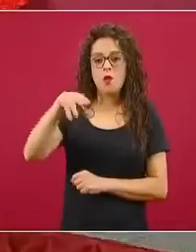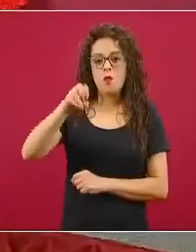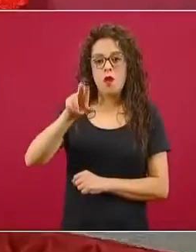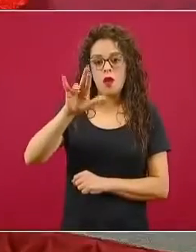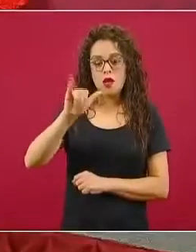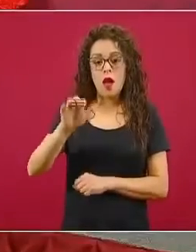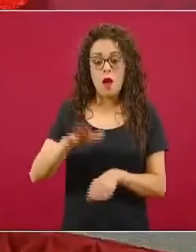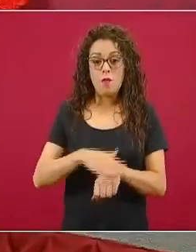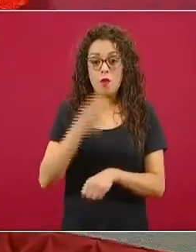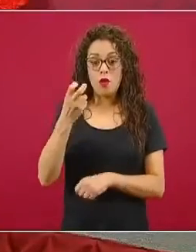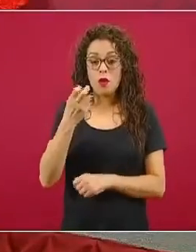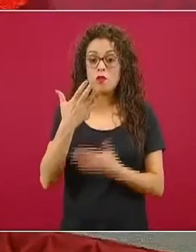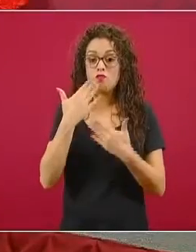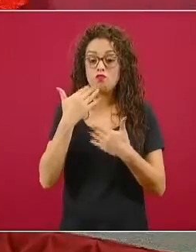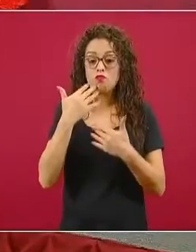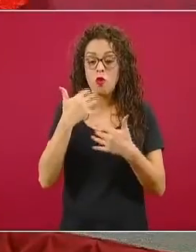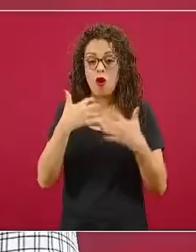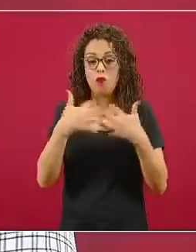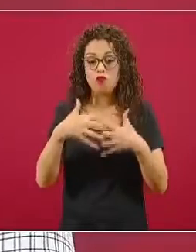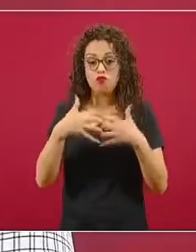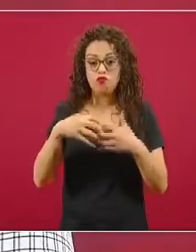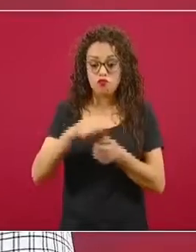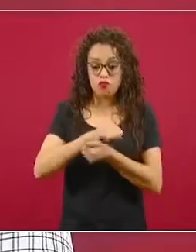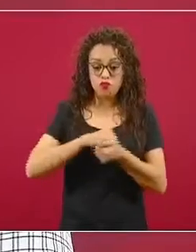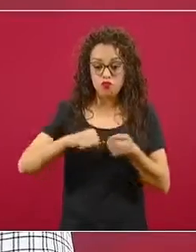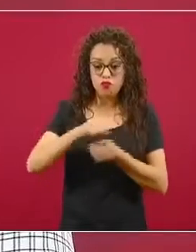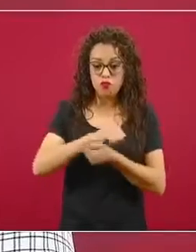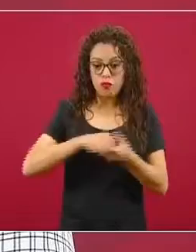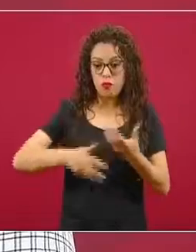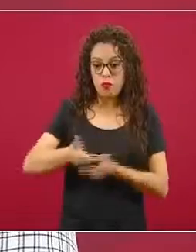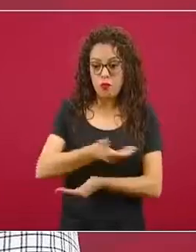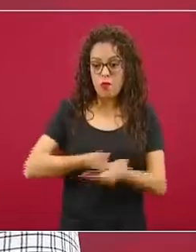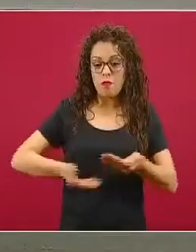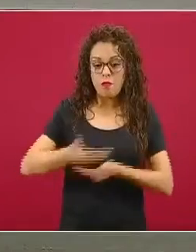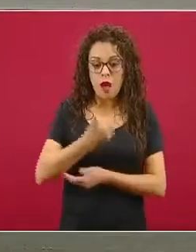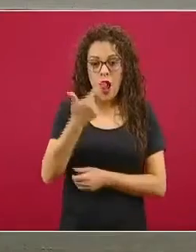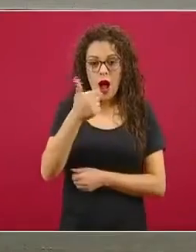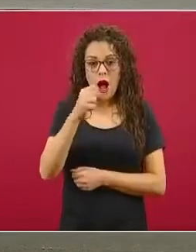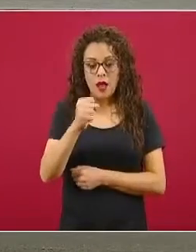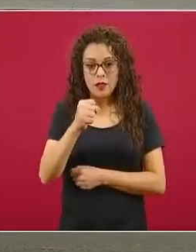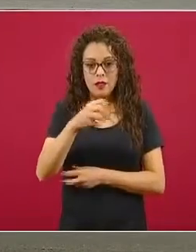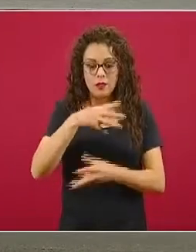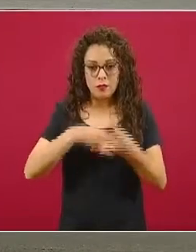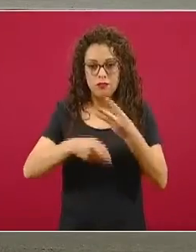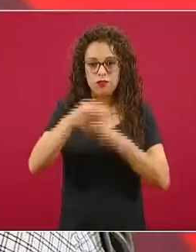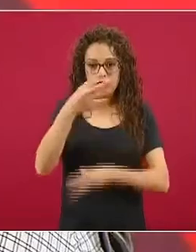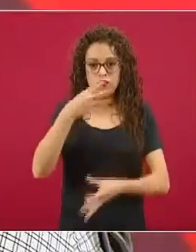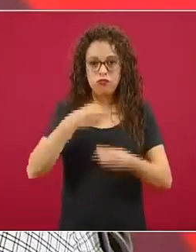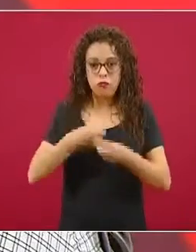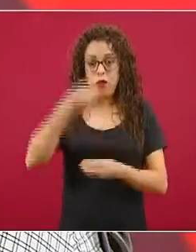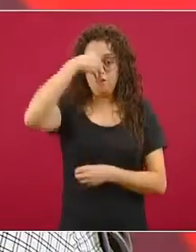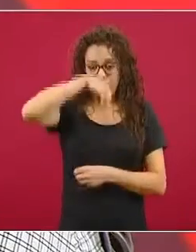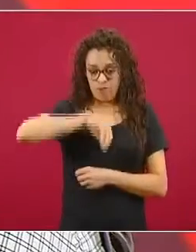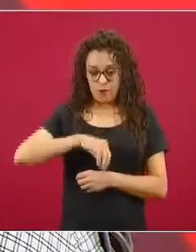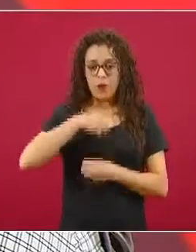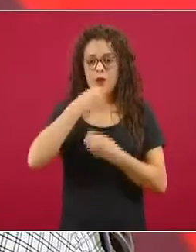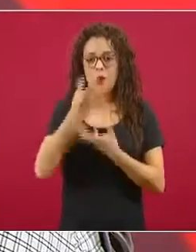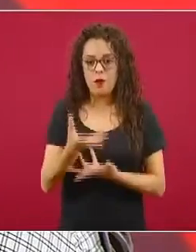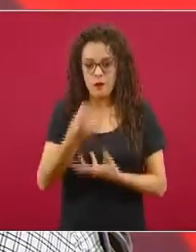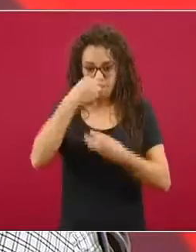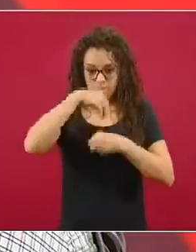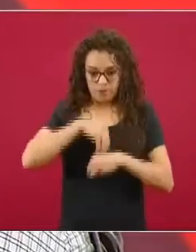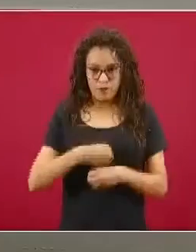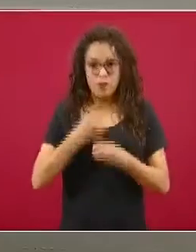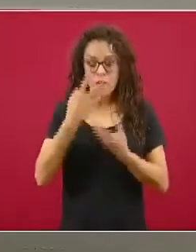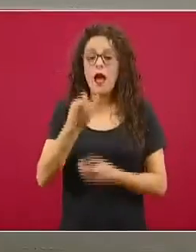ese intercambio gaseoso del que acabamos de mencionar, entonces también viene una afectación más interna, en